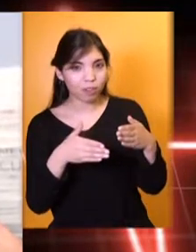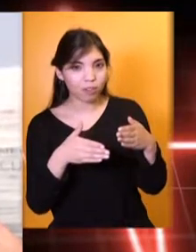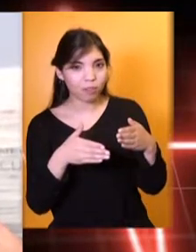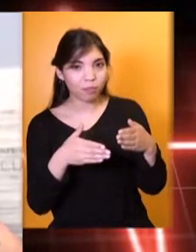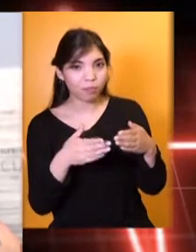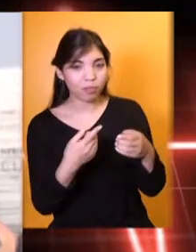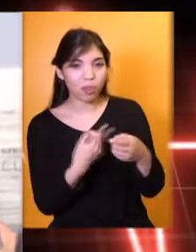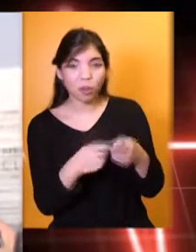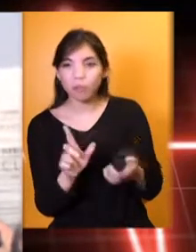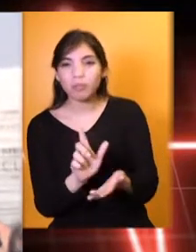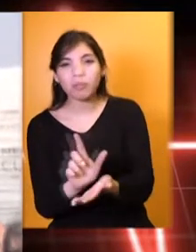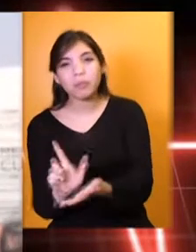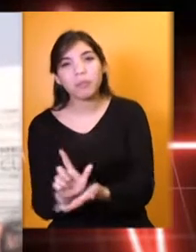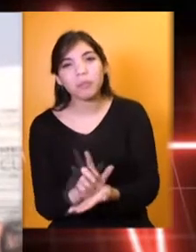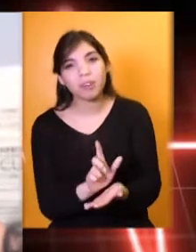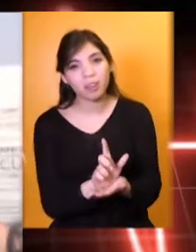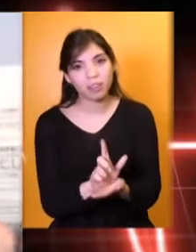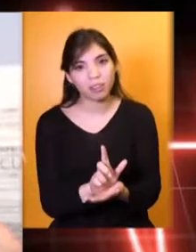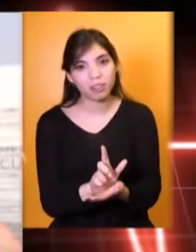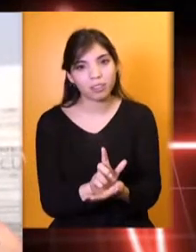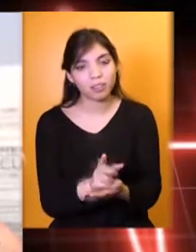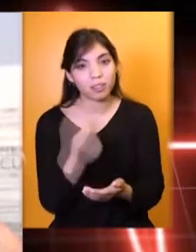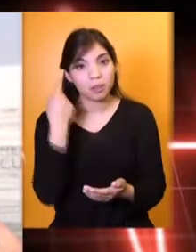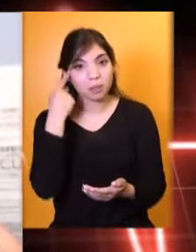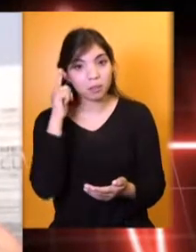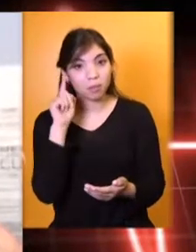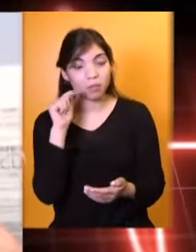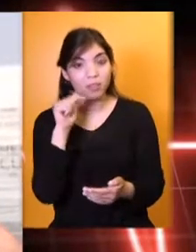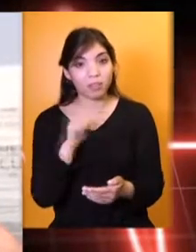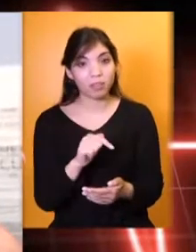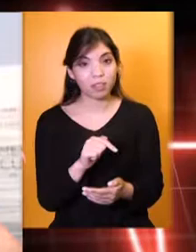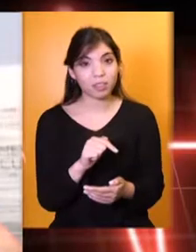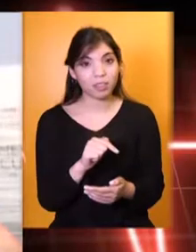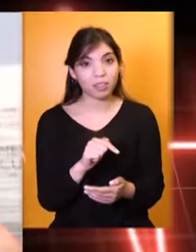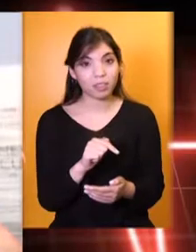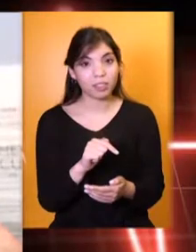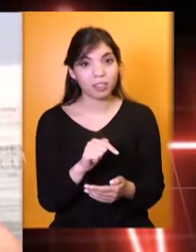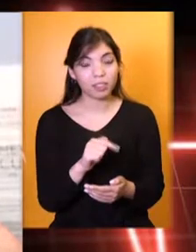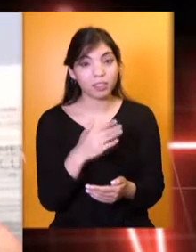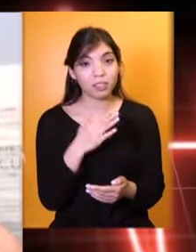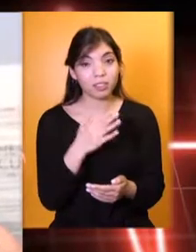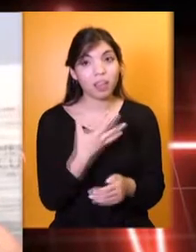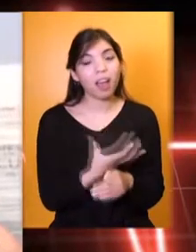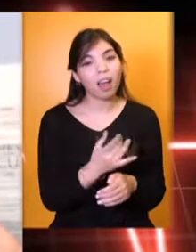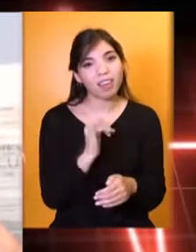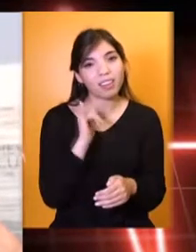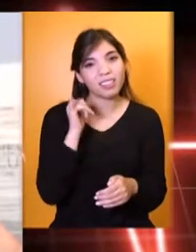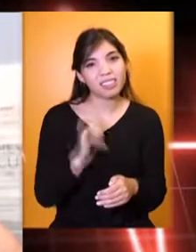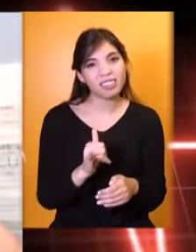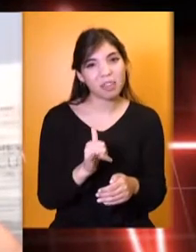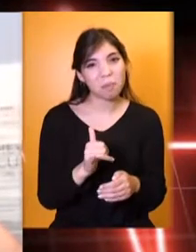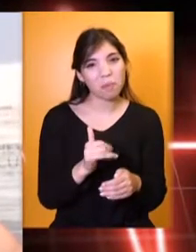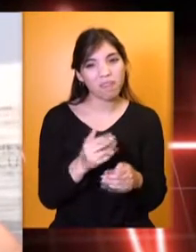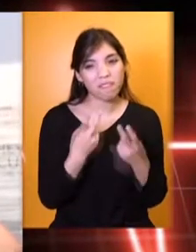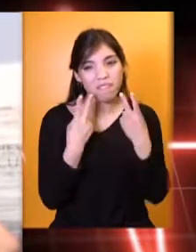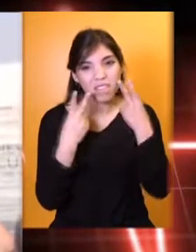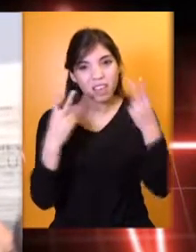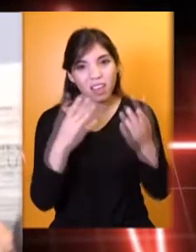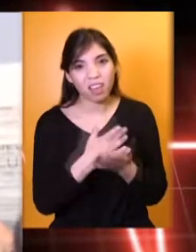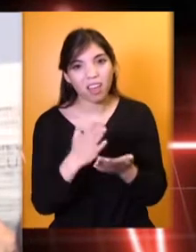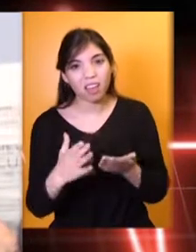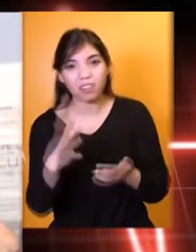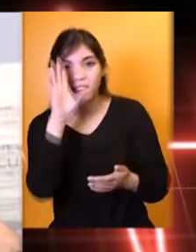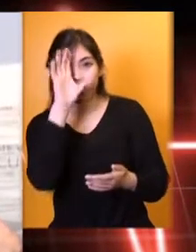otros orígenes, salvo los que salen hacia Argentina por cardenales Samoreo,